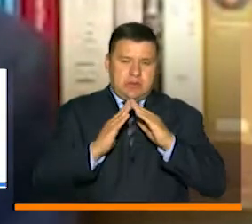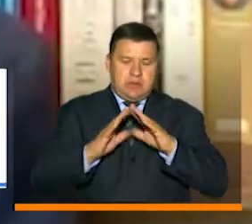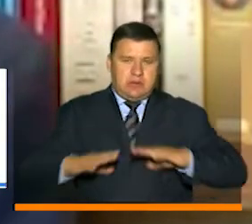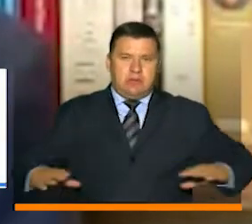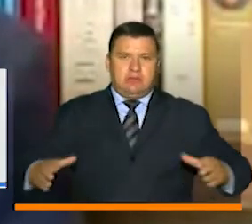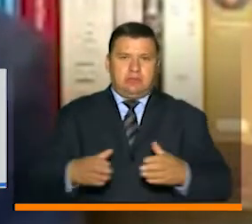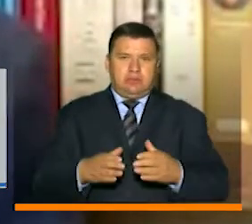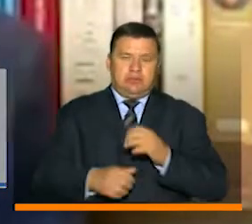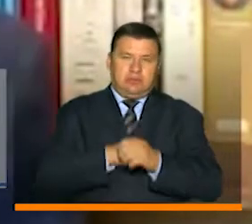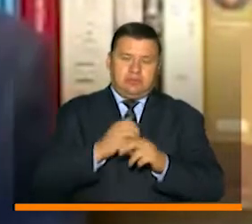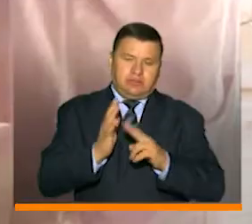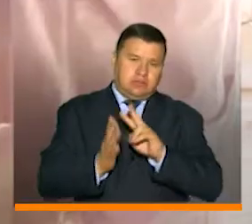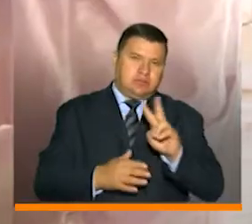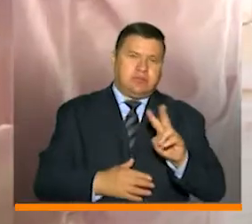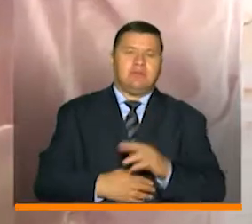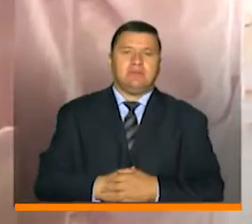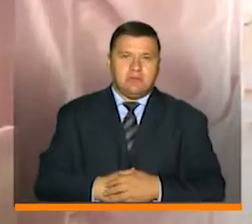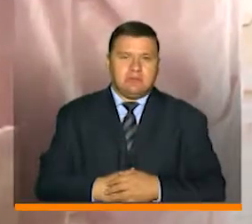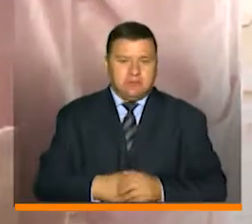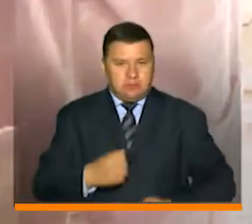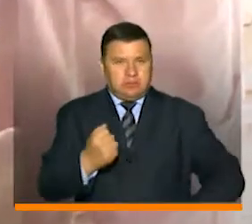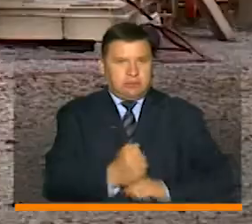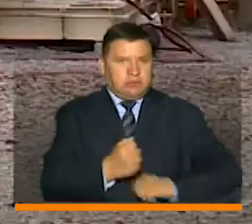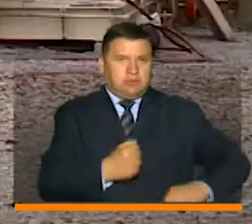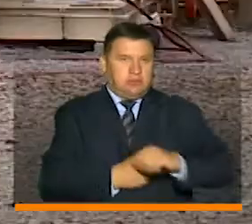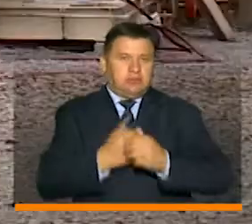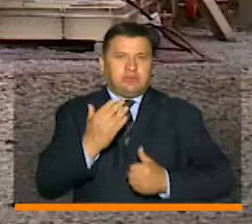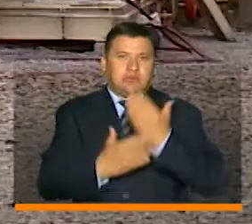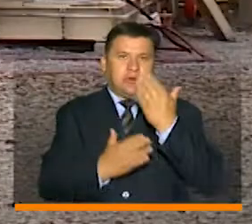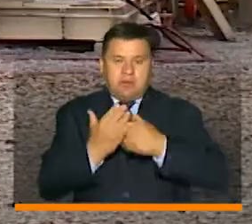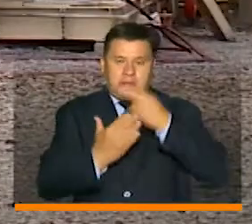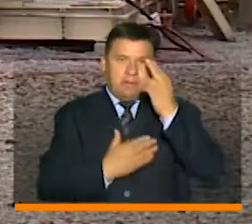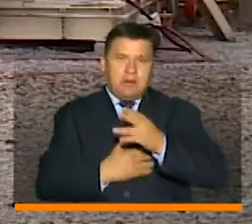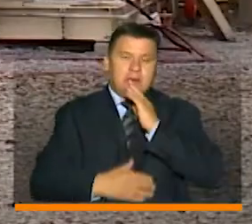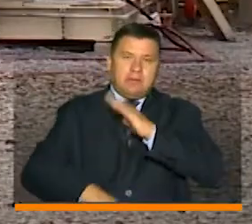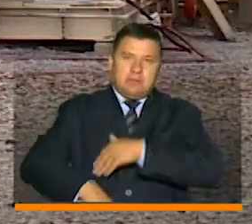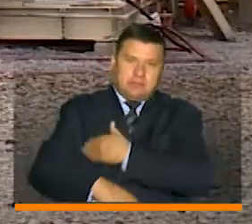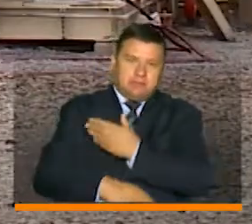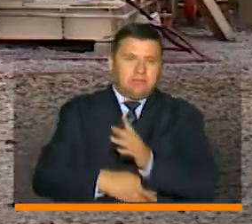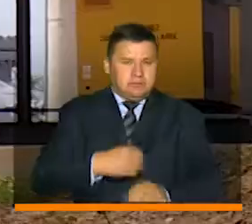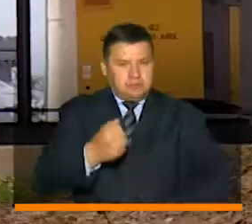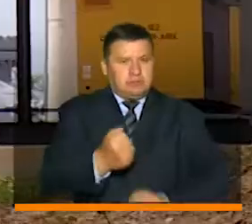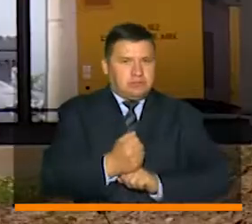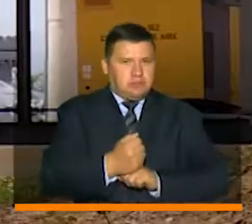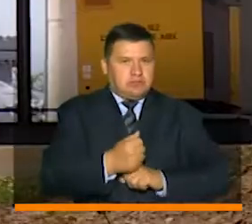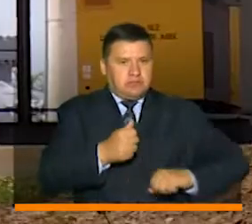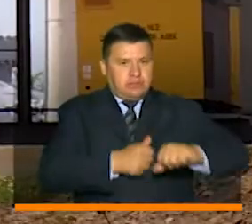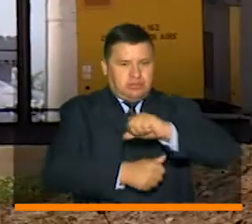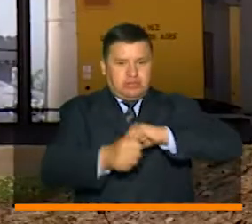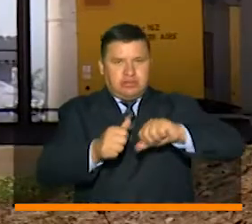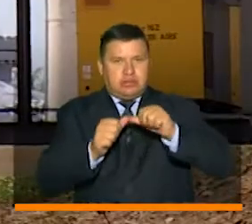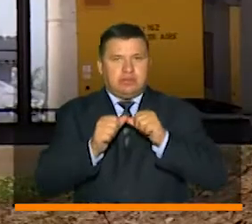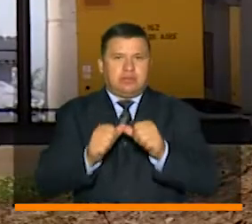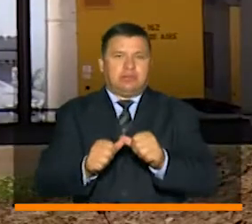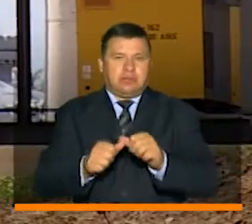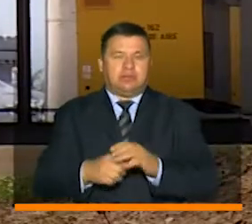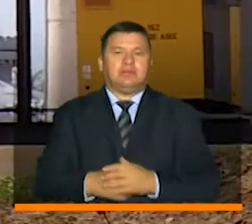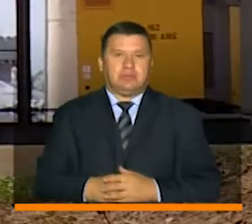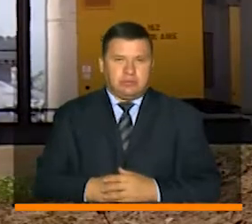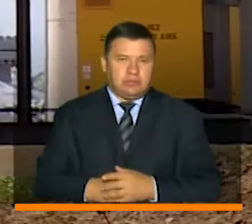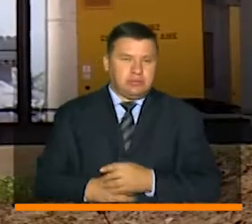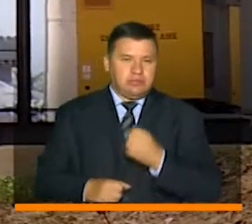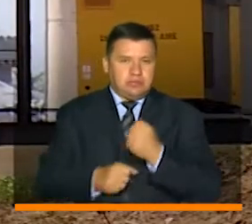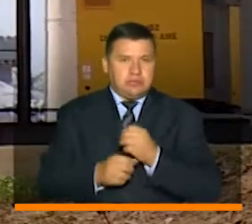residenciales en 2022. Con la puesta en marcha de estos nuevos proyectos, el Ministerio le sigue apostando a la reactivación sostenible del sector y a